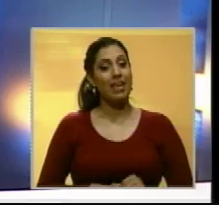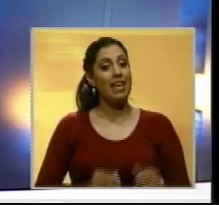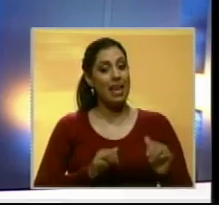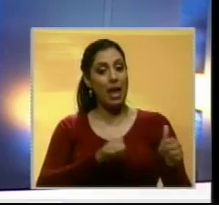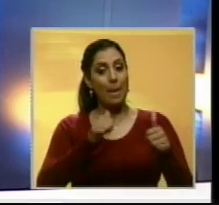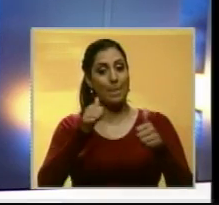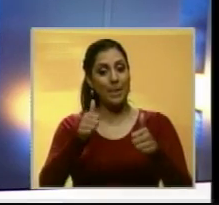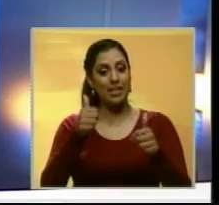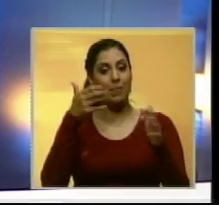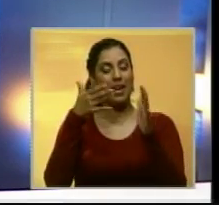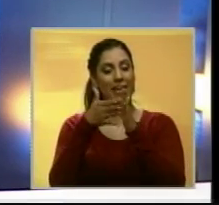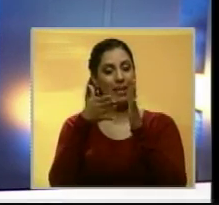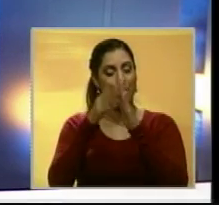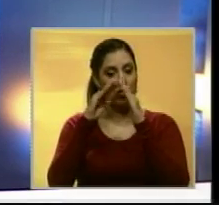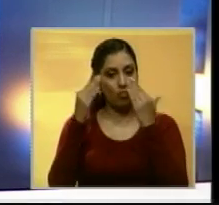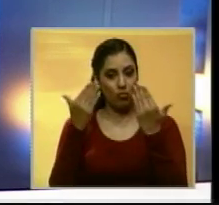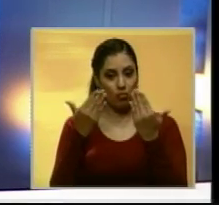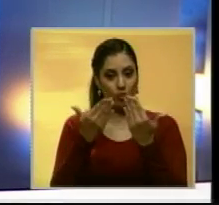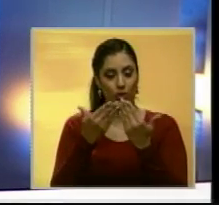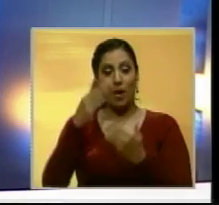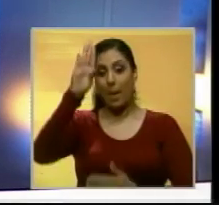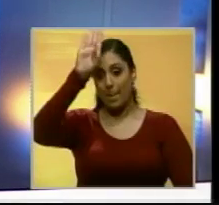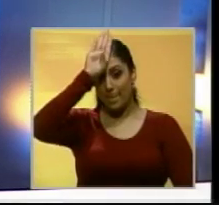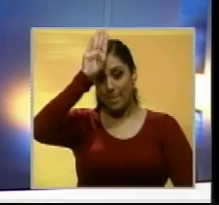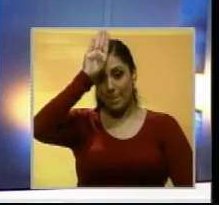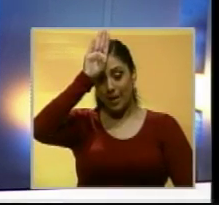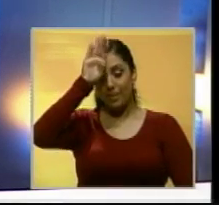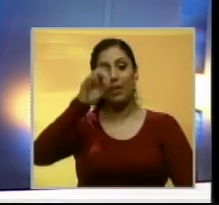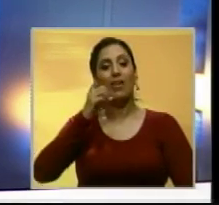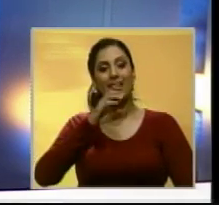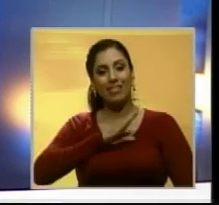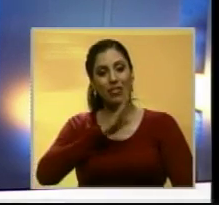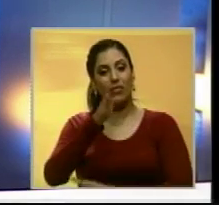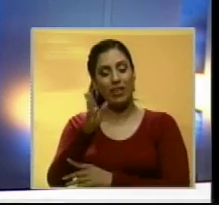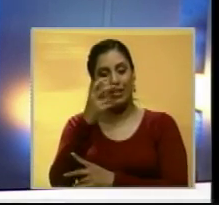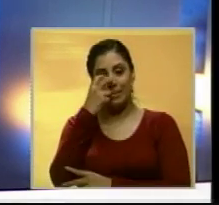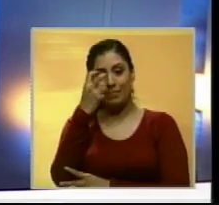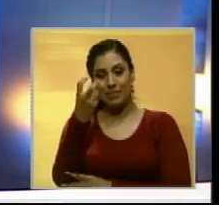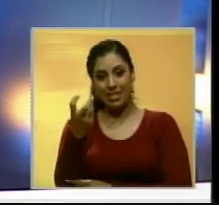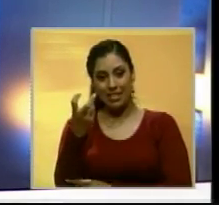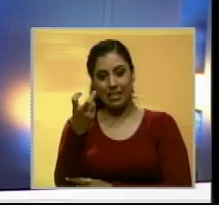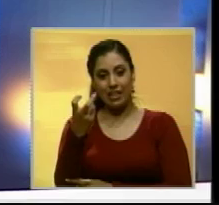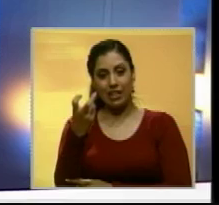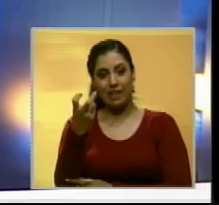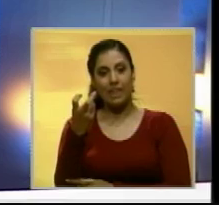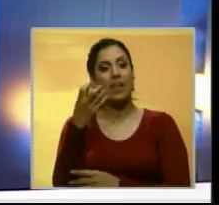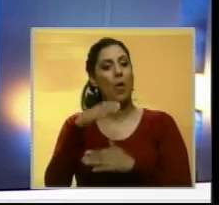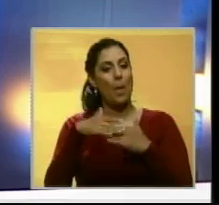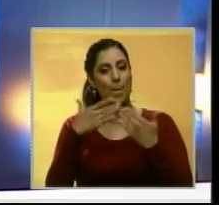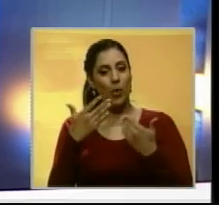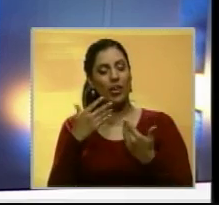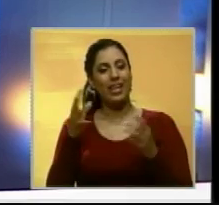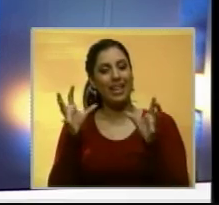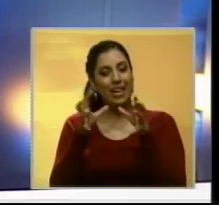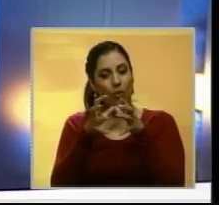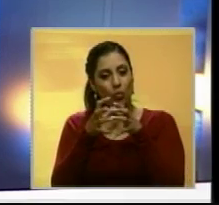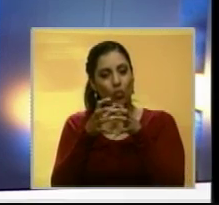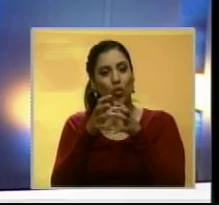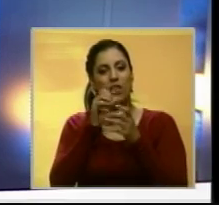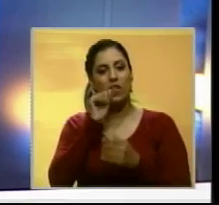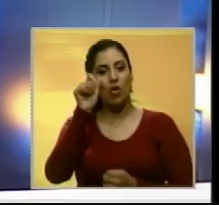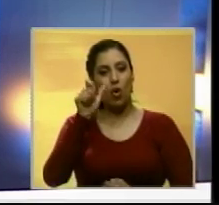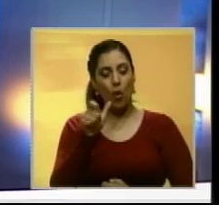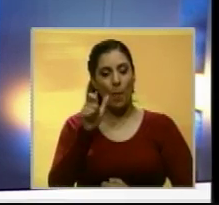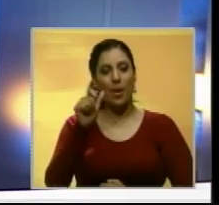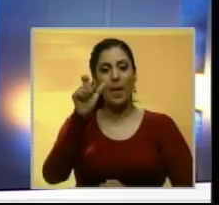Iniciamos nuestro recorrido por lo que pasa en el mundo. El Papa Francisco se encuentra de visita en Tiflis, Georgia, donde se reunió con el